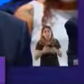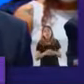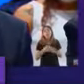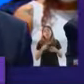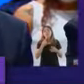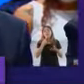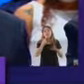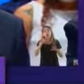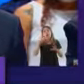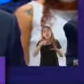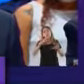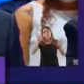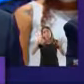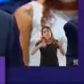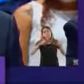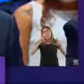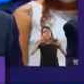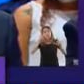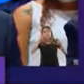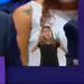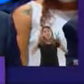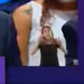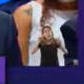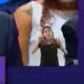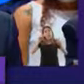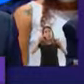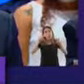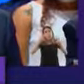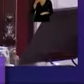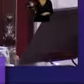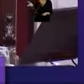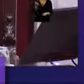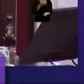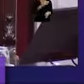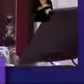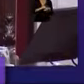propuestas, construyan, miren el mismo horizonte y